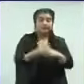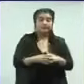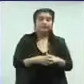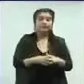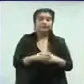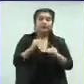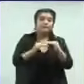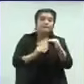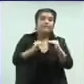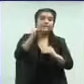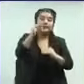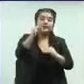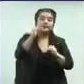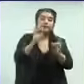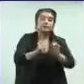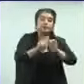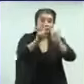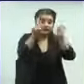estos incrementos